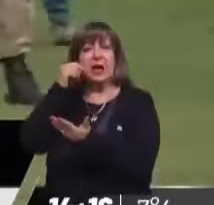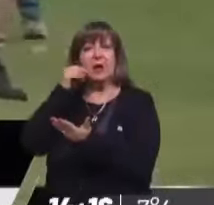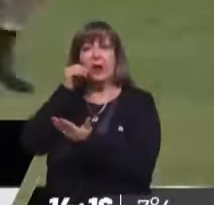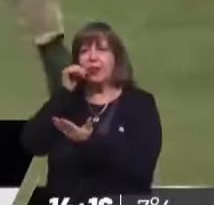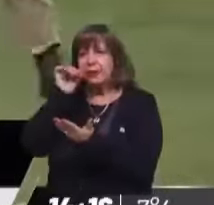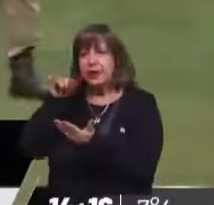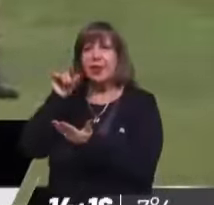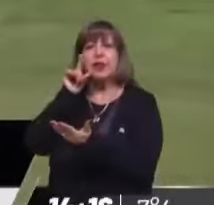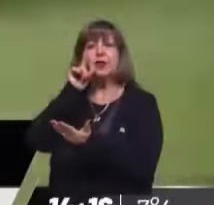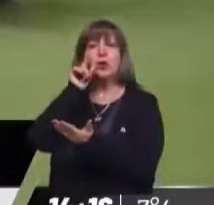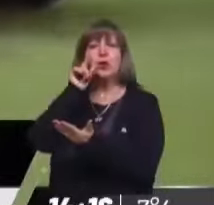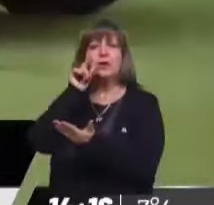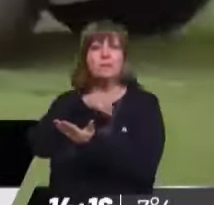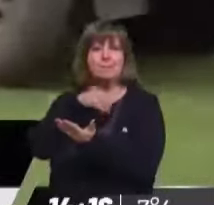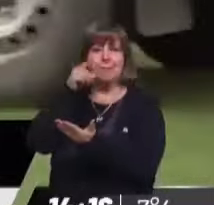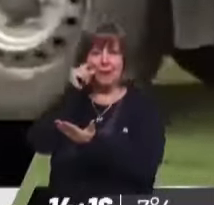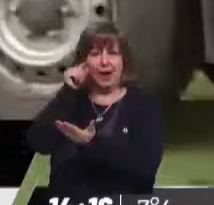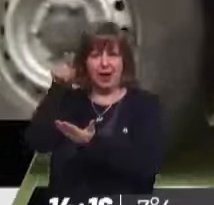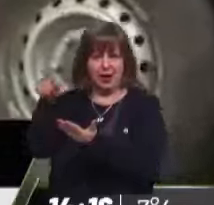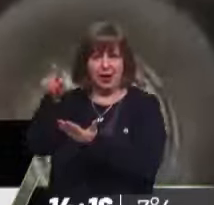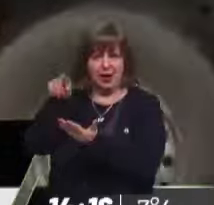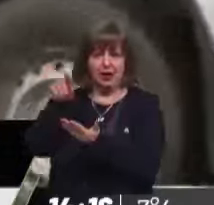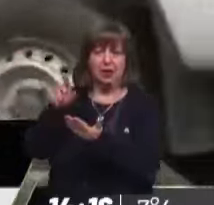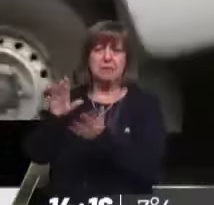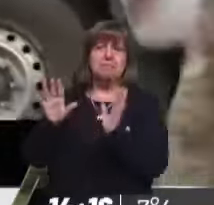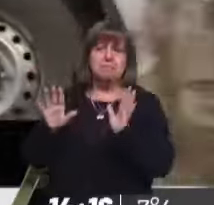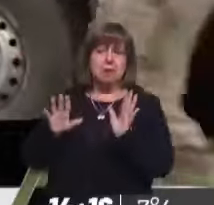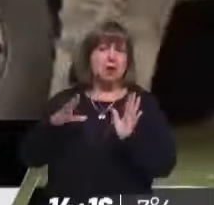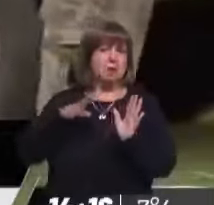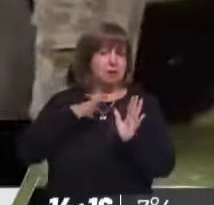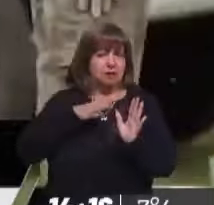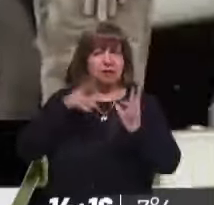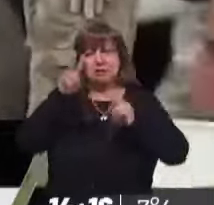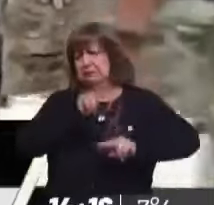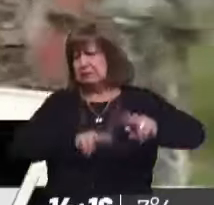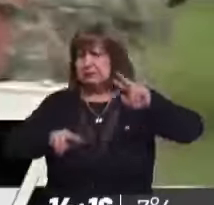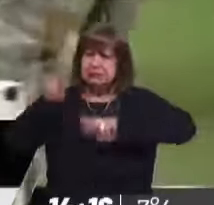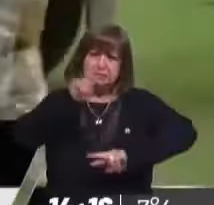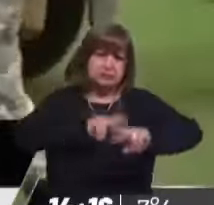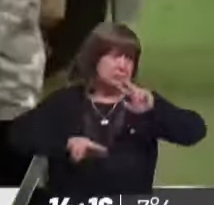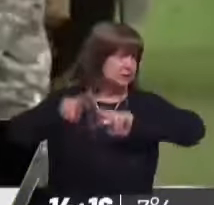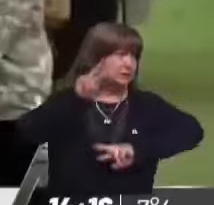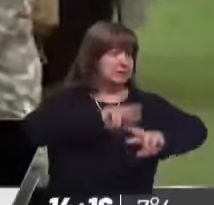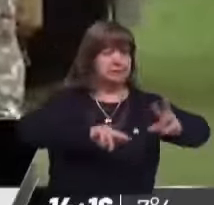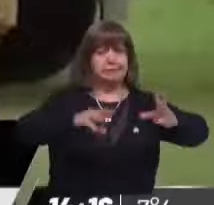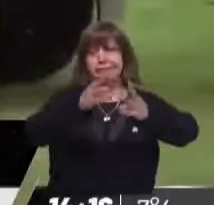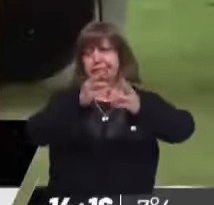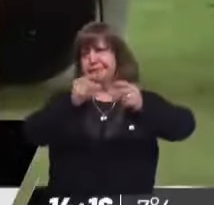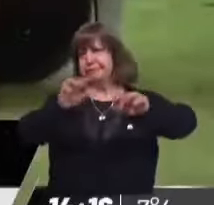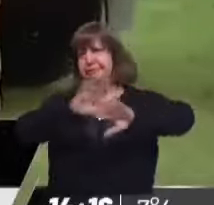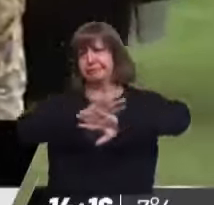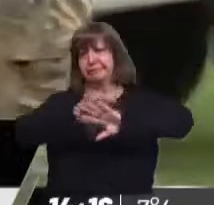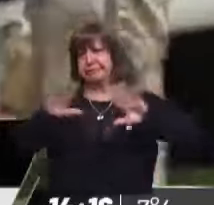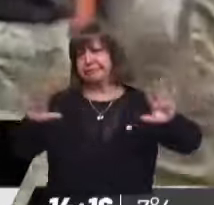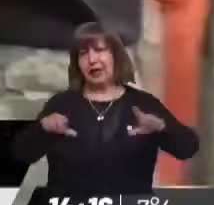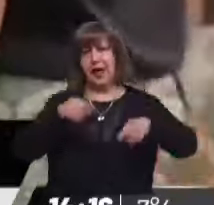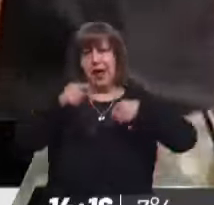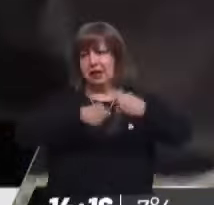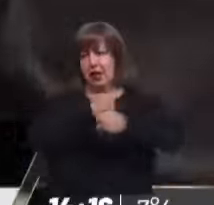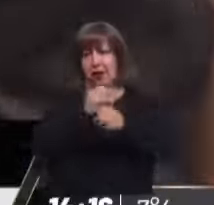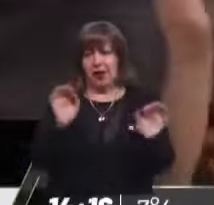25 días de trabajo de campo, pero sin ninguna respuesta sobre lo que pasó con el nene de